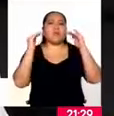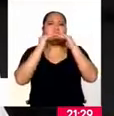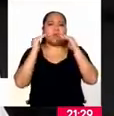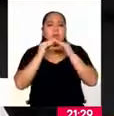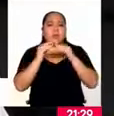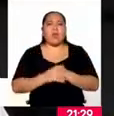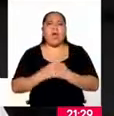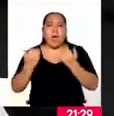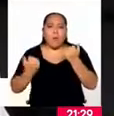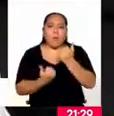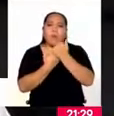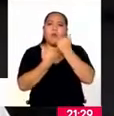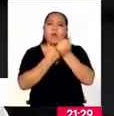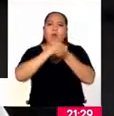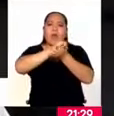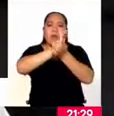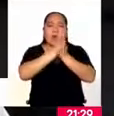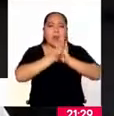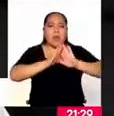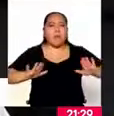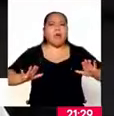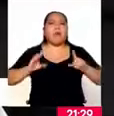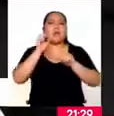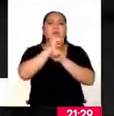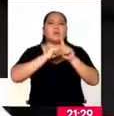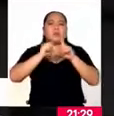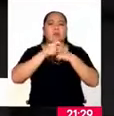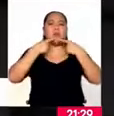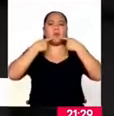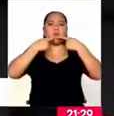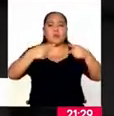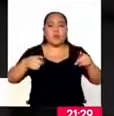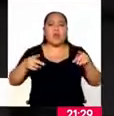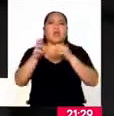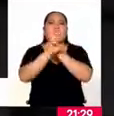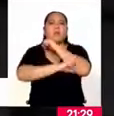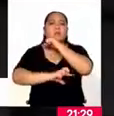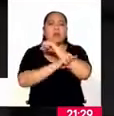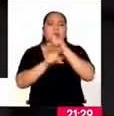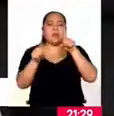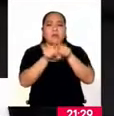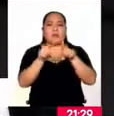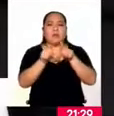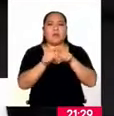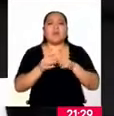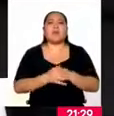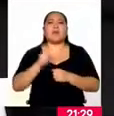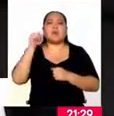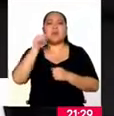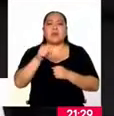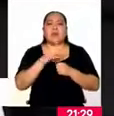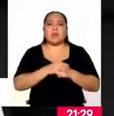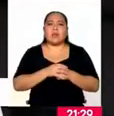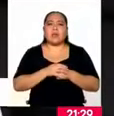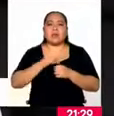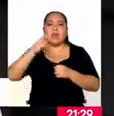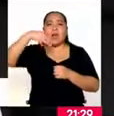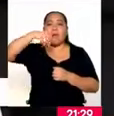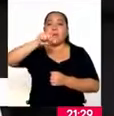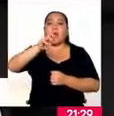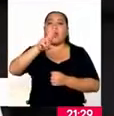la paz social. Debo anunciar al país también que a nivel de las